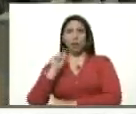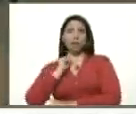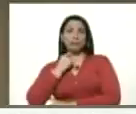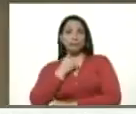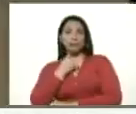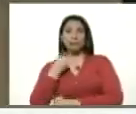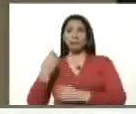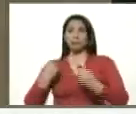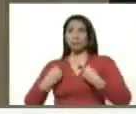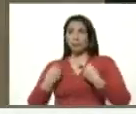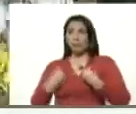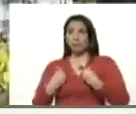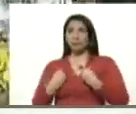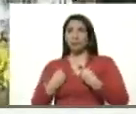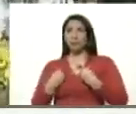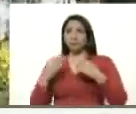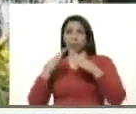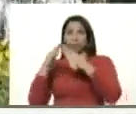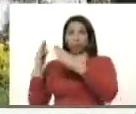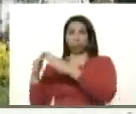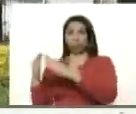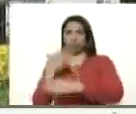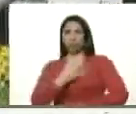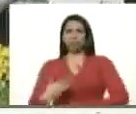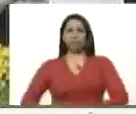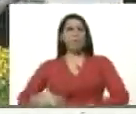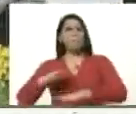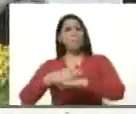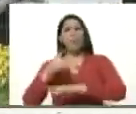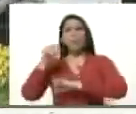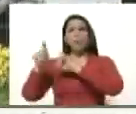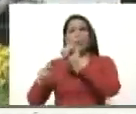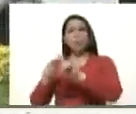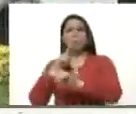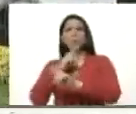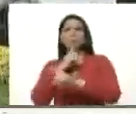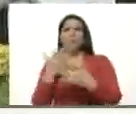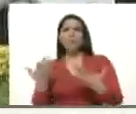residencia presidencial, puede que pregunten, ¿por qué ese nombre?